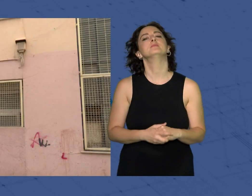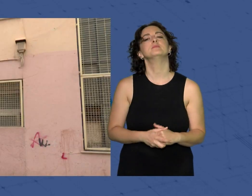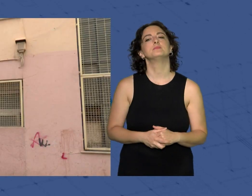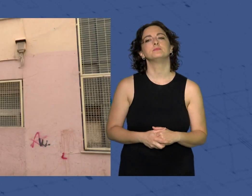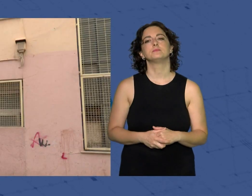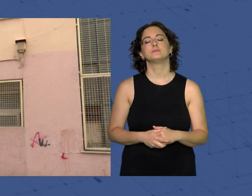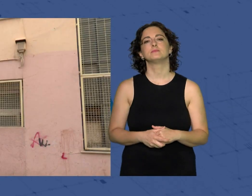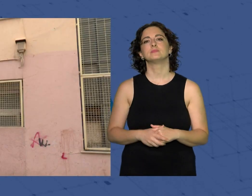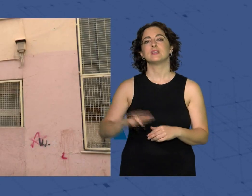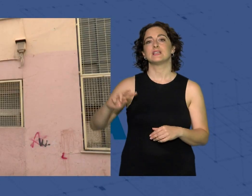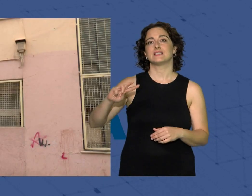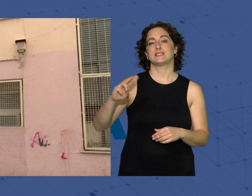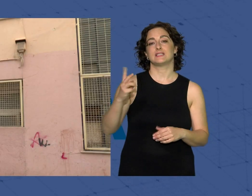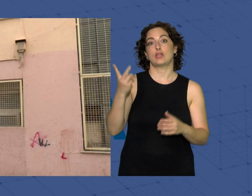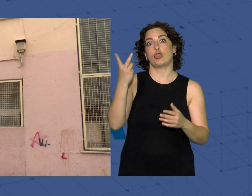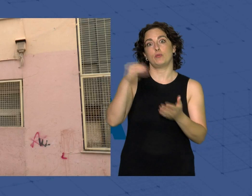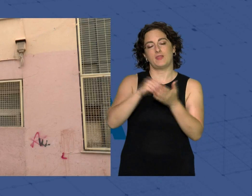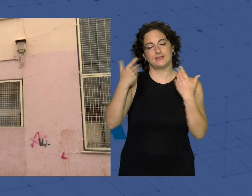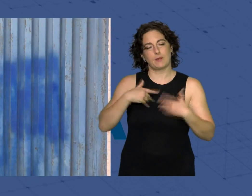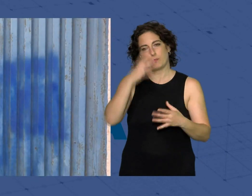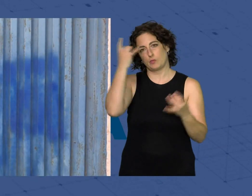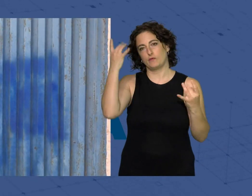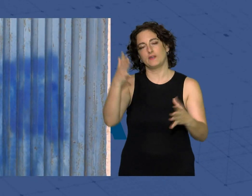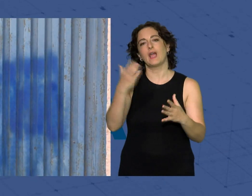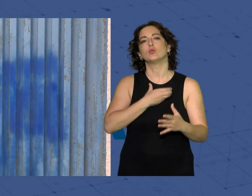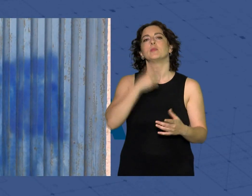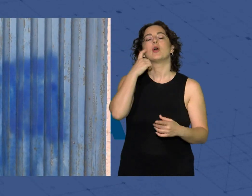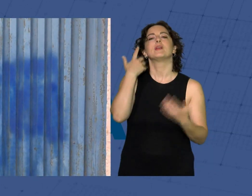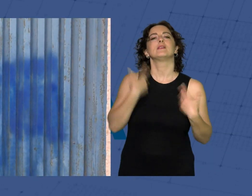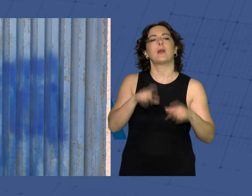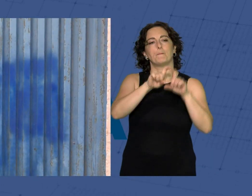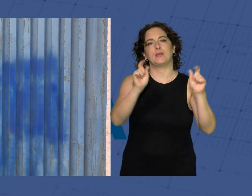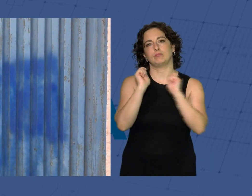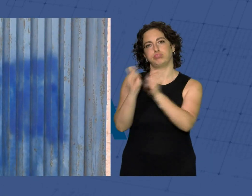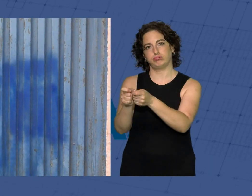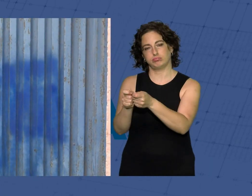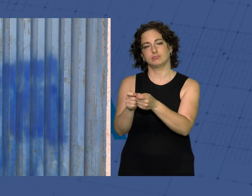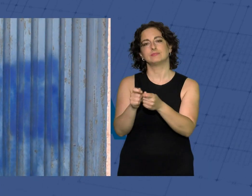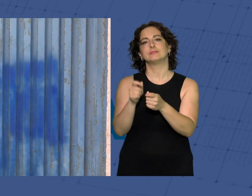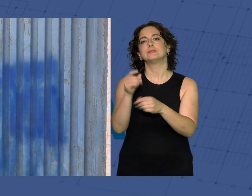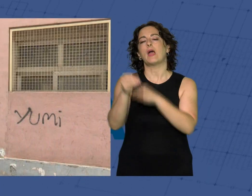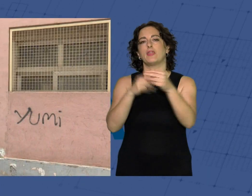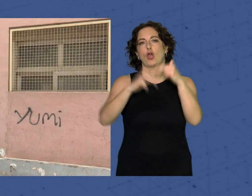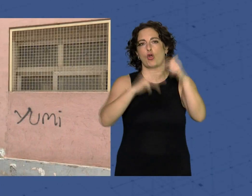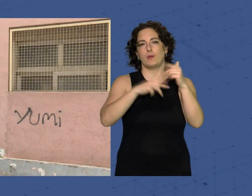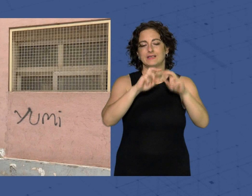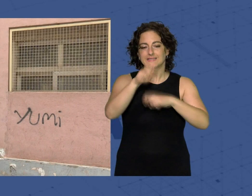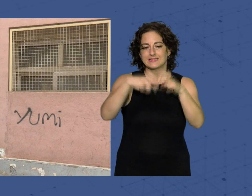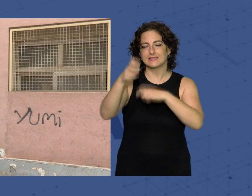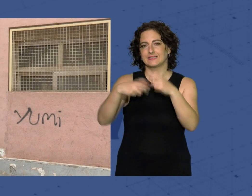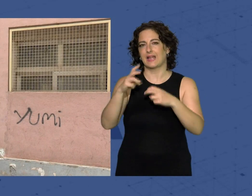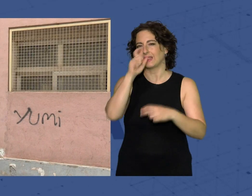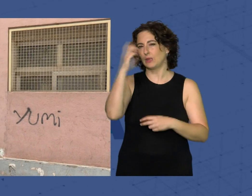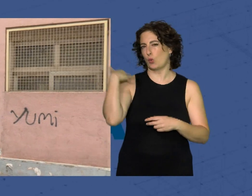A la segunda vez fue la vencida y el Ayuntamiento de Almería ya tiene empresa para realizar las obras de rehabilitación del